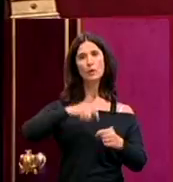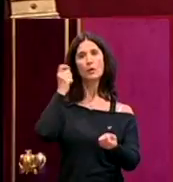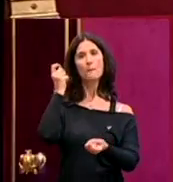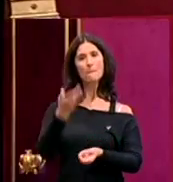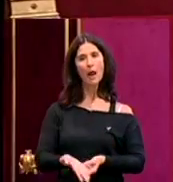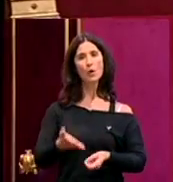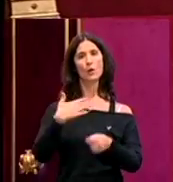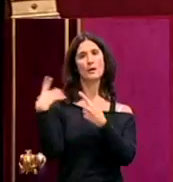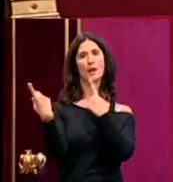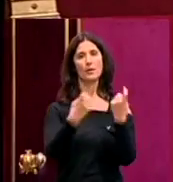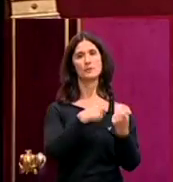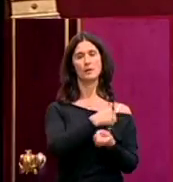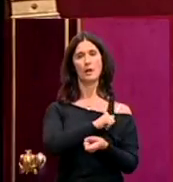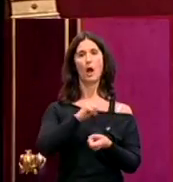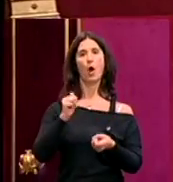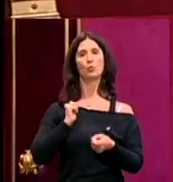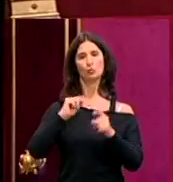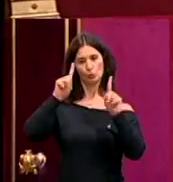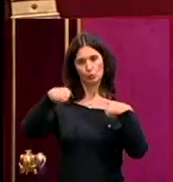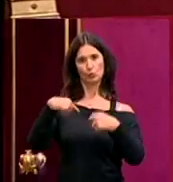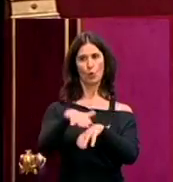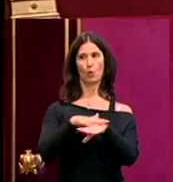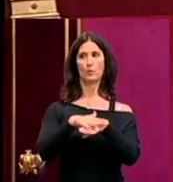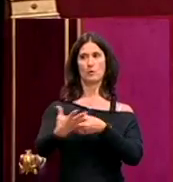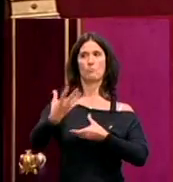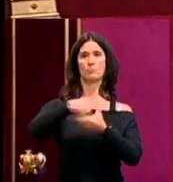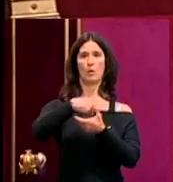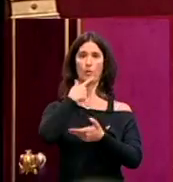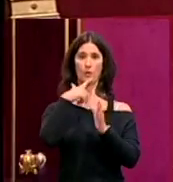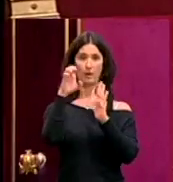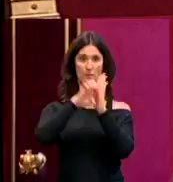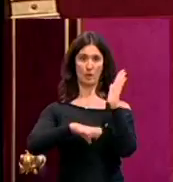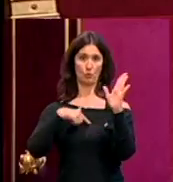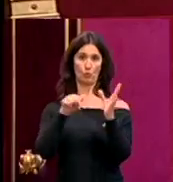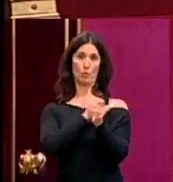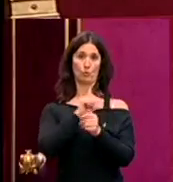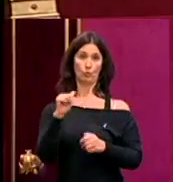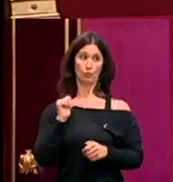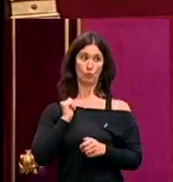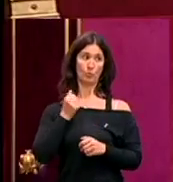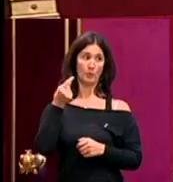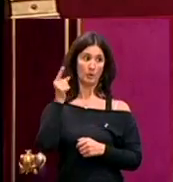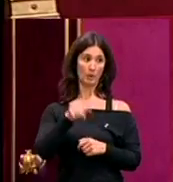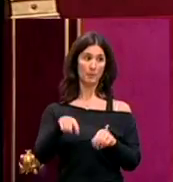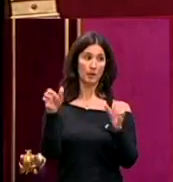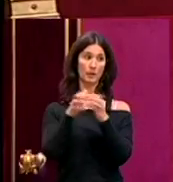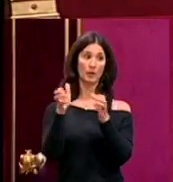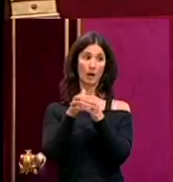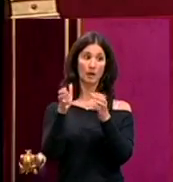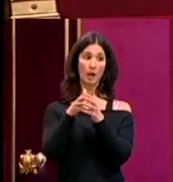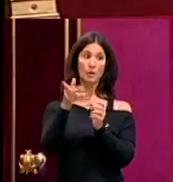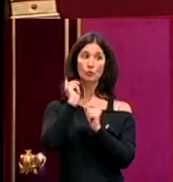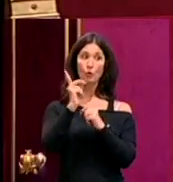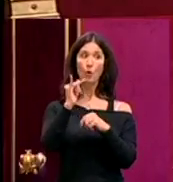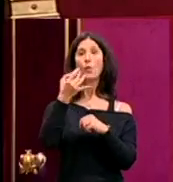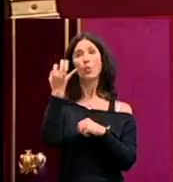de la necesidad de autogobierno que suscribe nuestro propio Estatuto de Autonomía. Además, Granada no solo puede, sino que debe ser